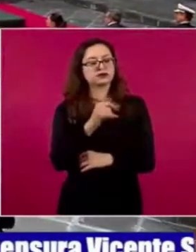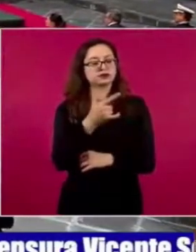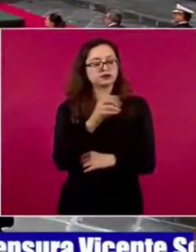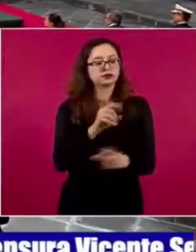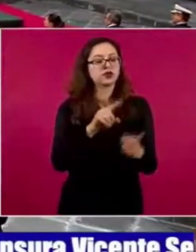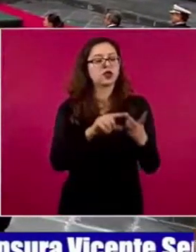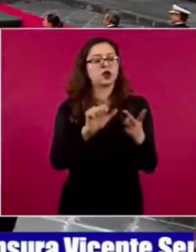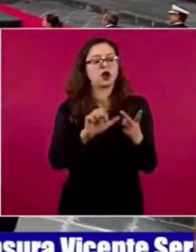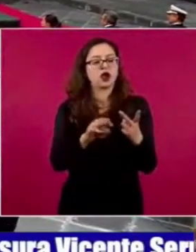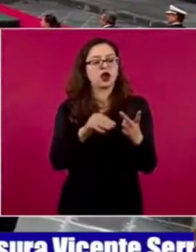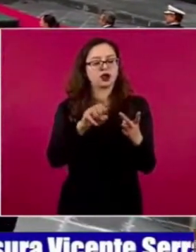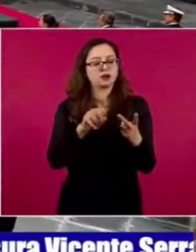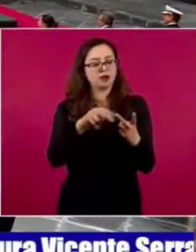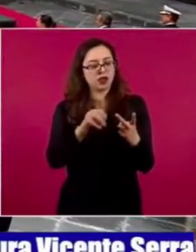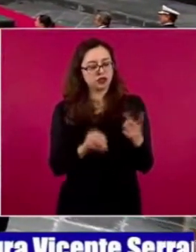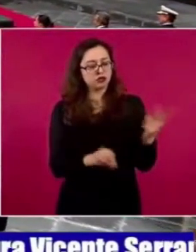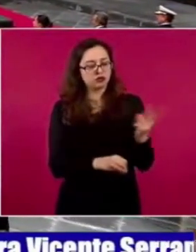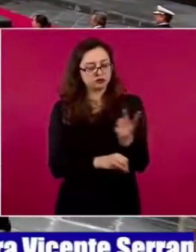Armando.